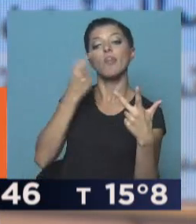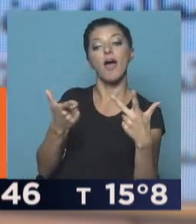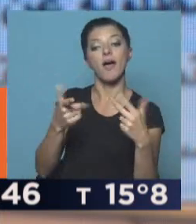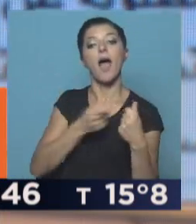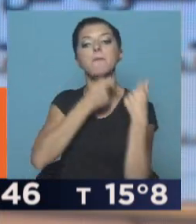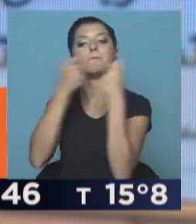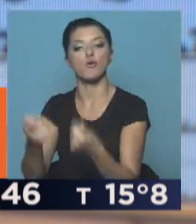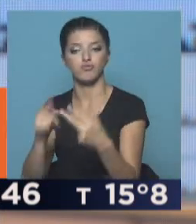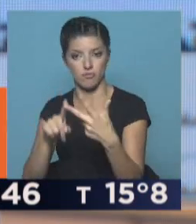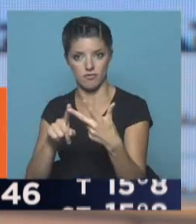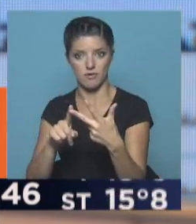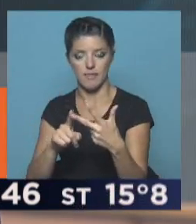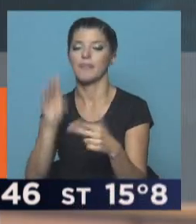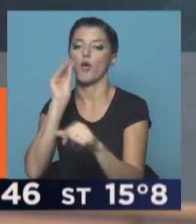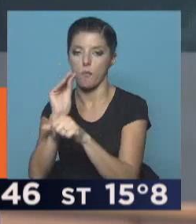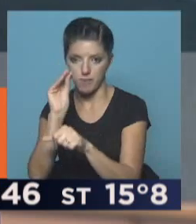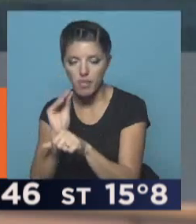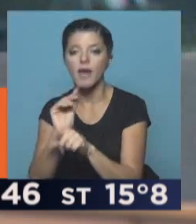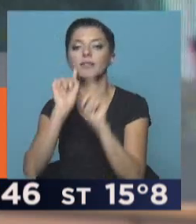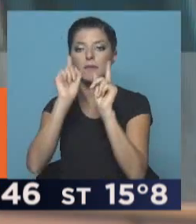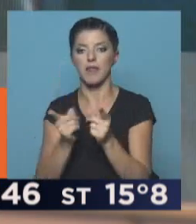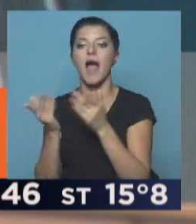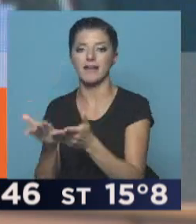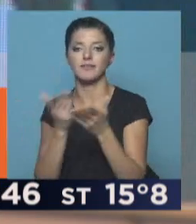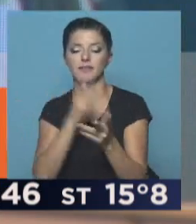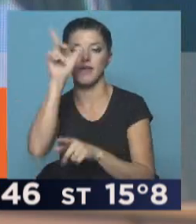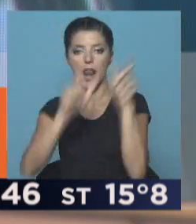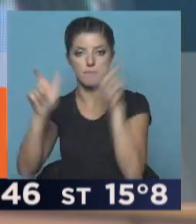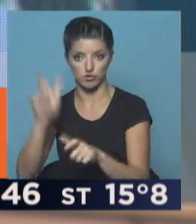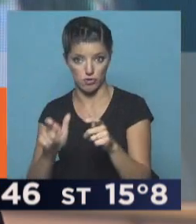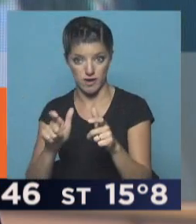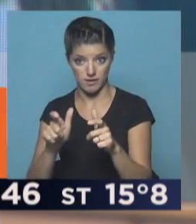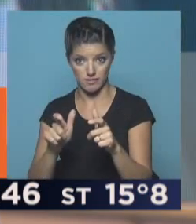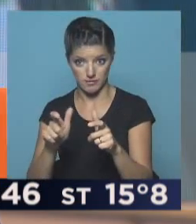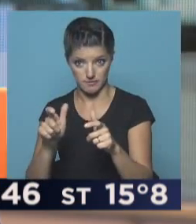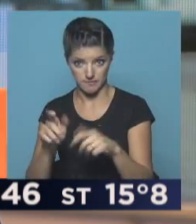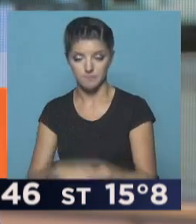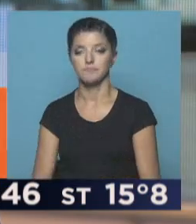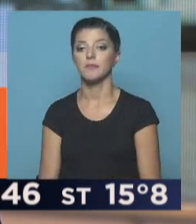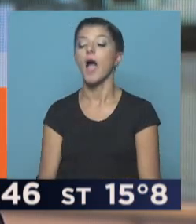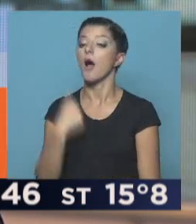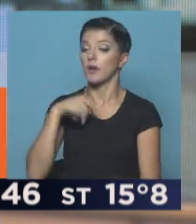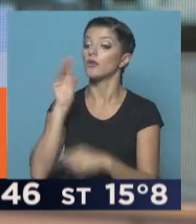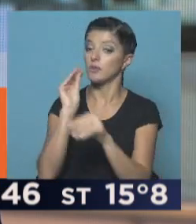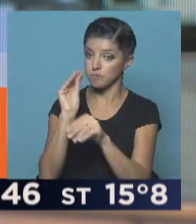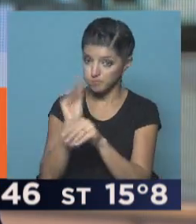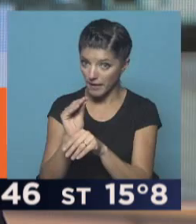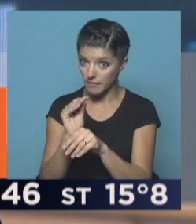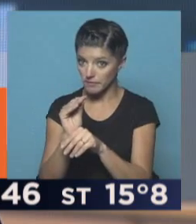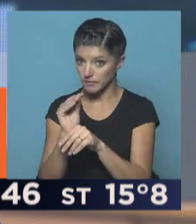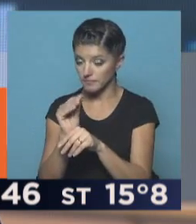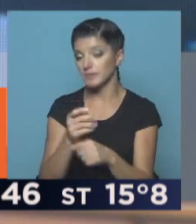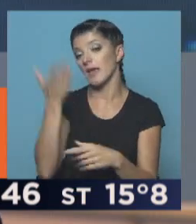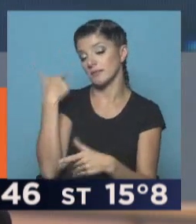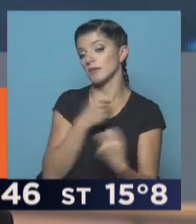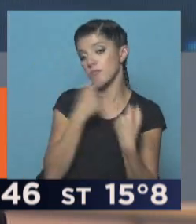apoyo, tanto por alimentos como por asistencia humanitaria, frente a la posibilidad de que esos alimentos que normalmente ingresan o